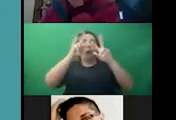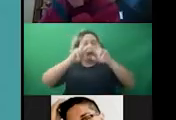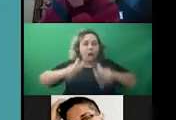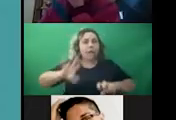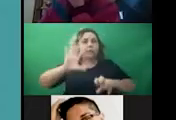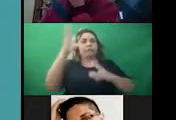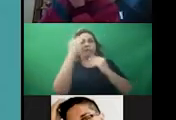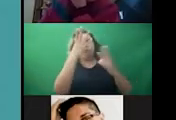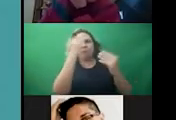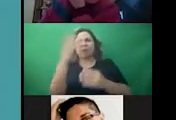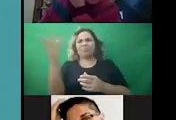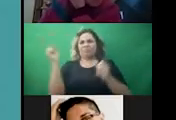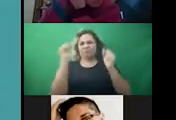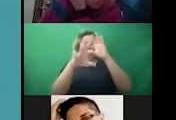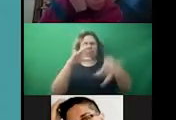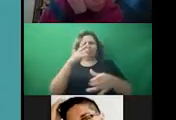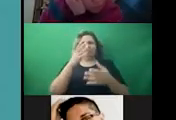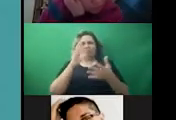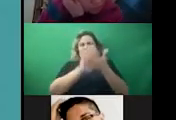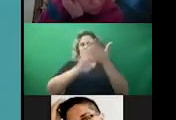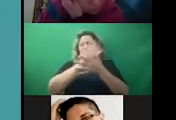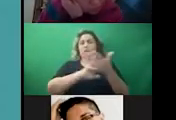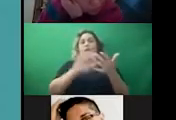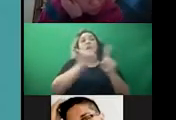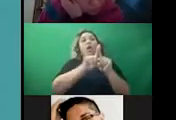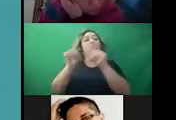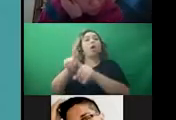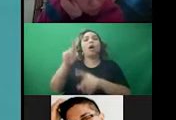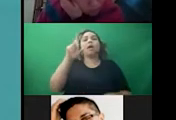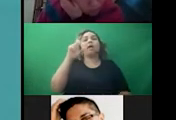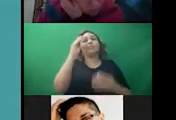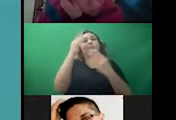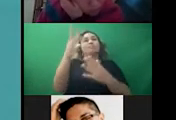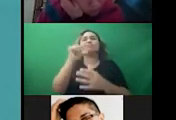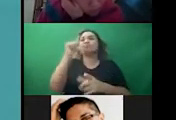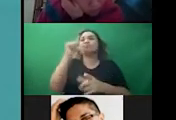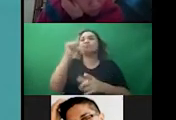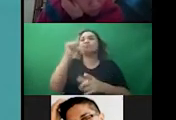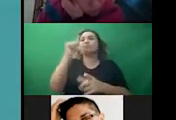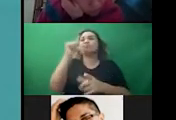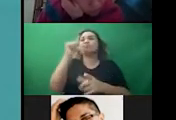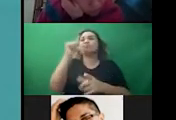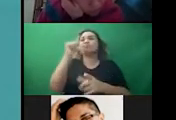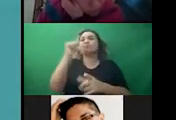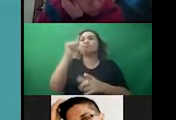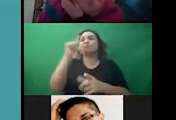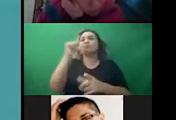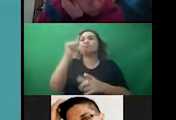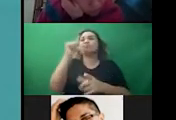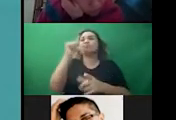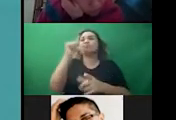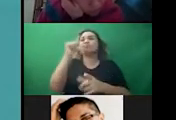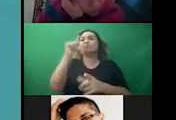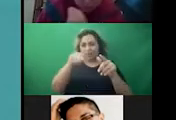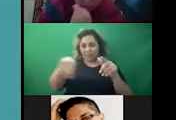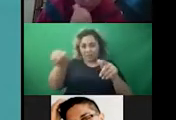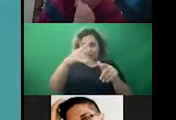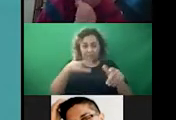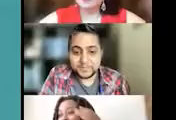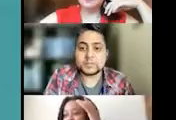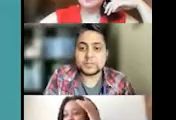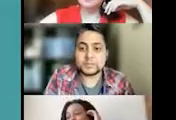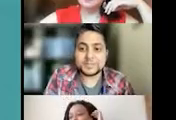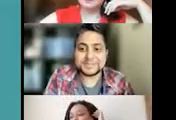con investigadores como brandy collins y doctorado no ven al parque colegas de